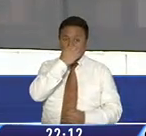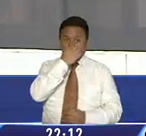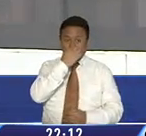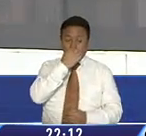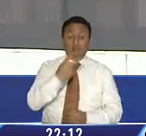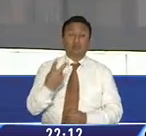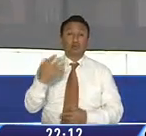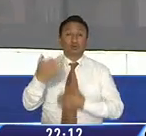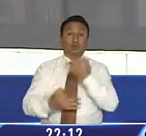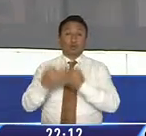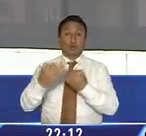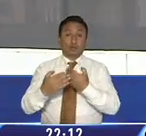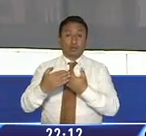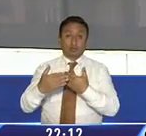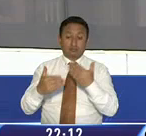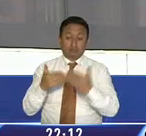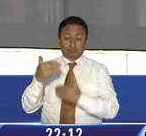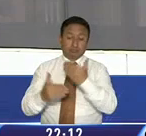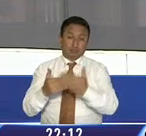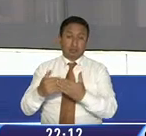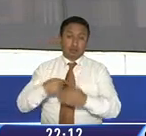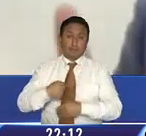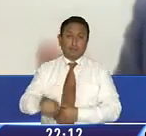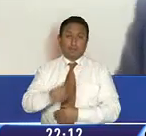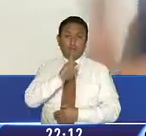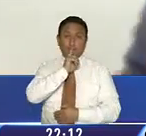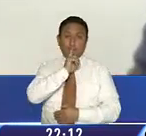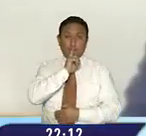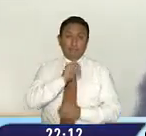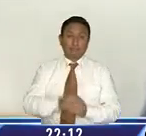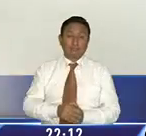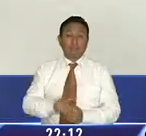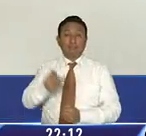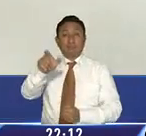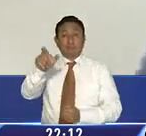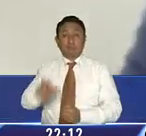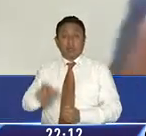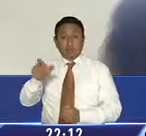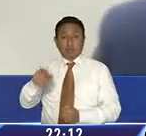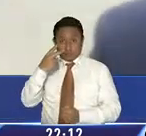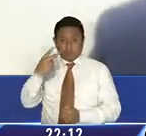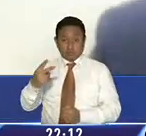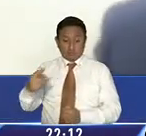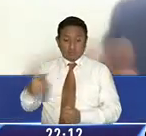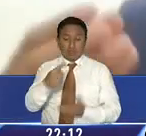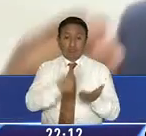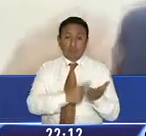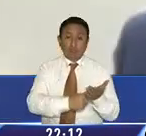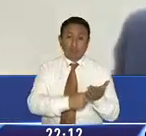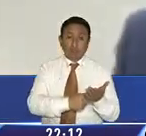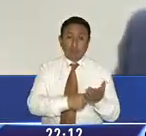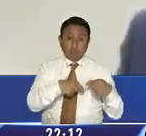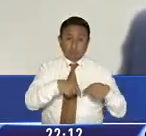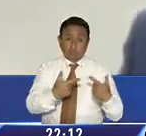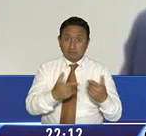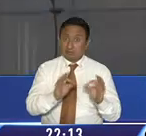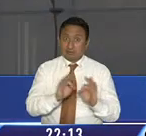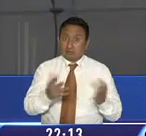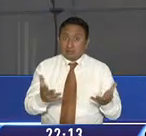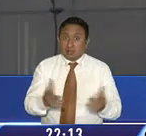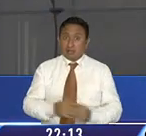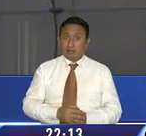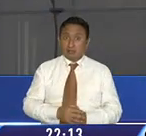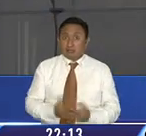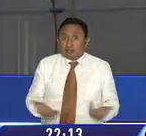procesos judiciales estén abiertos. Sí, las víctimas fueron a reconocer los objetos, pero no fueron a la audiencia, no fueron a rendir solicitud. O